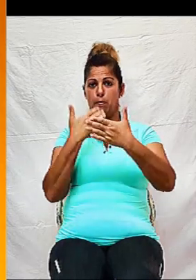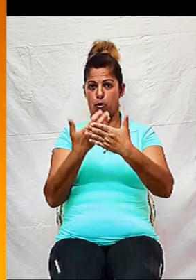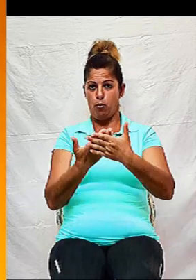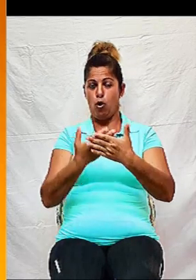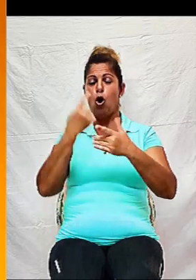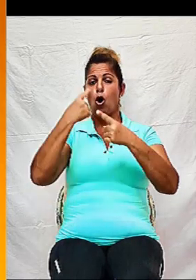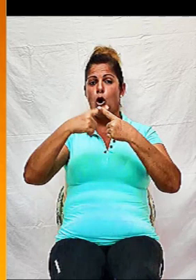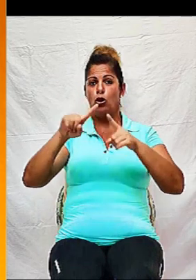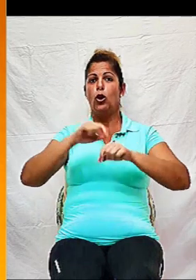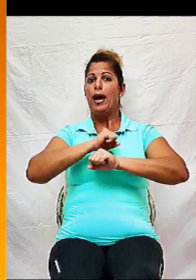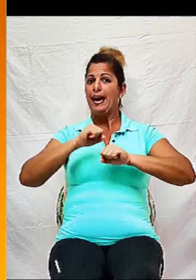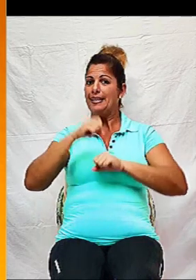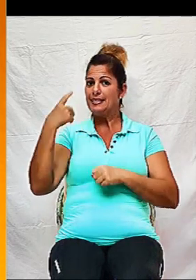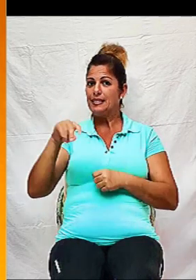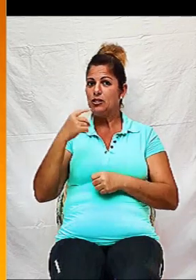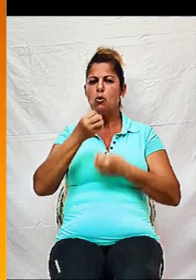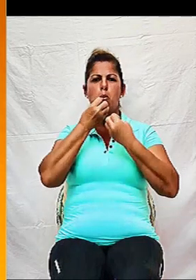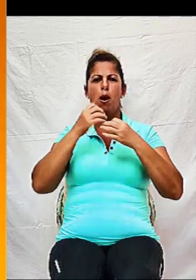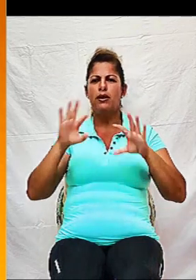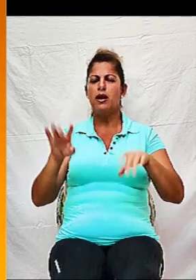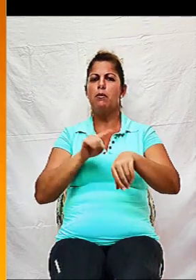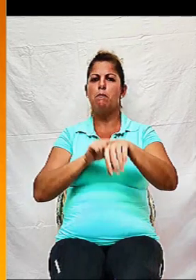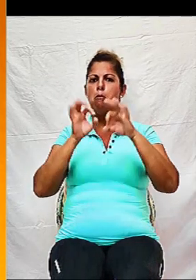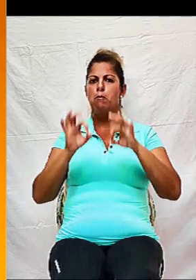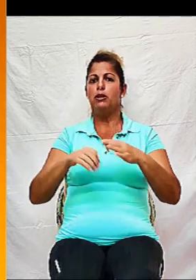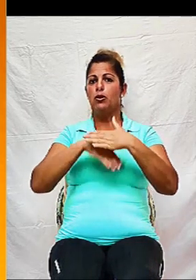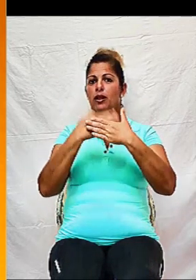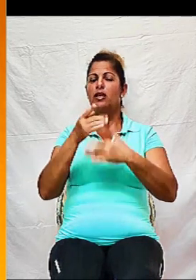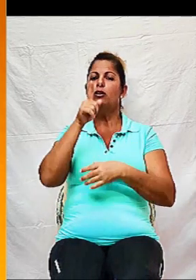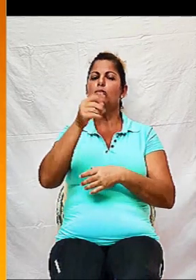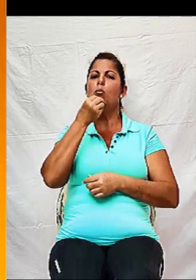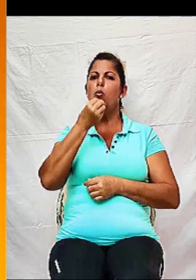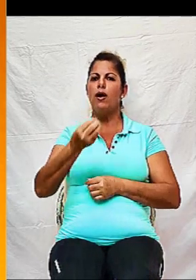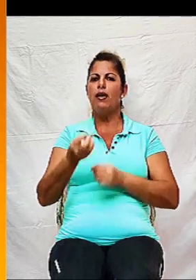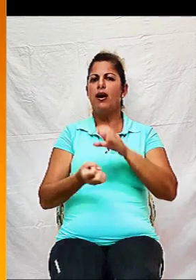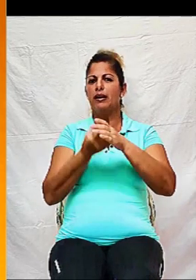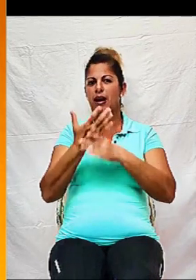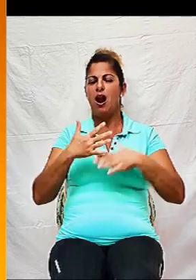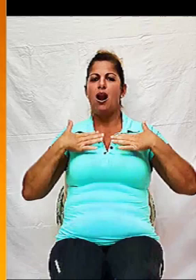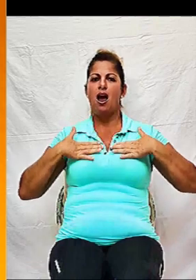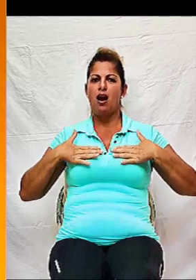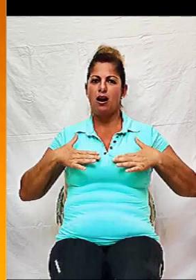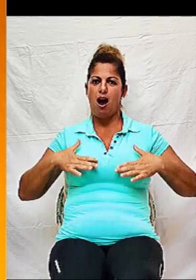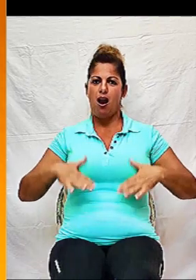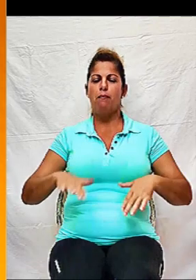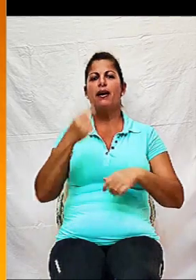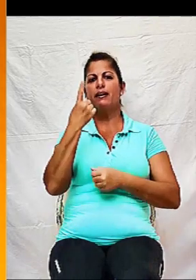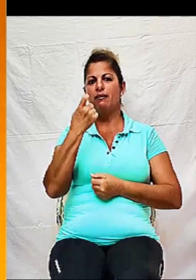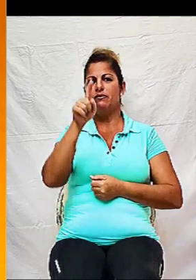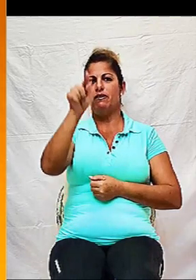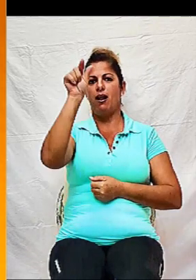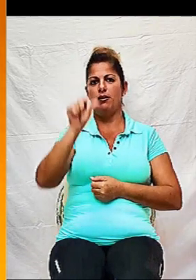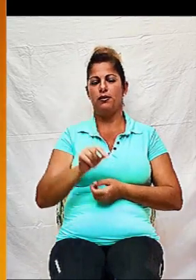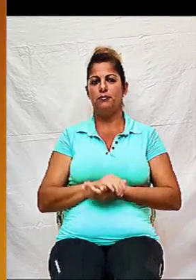Te propongo otro ejercicio para que, en cualquier momento del día, crees la calma que precisa tu